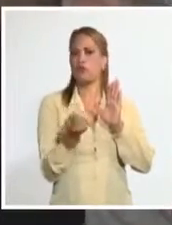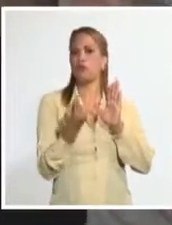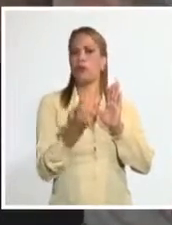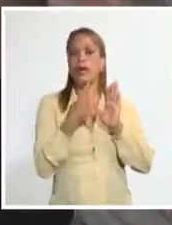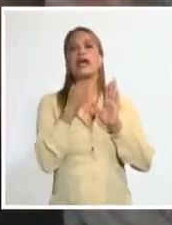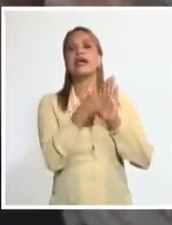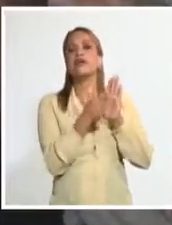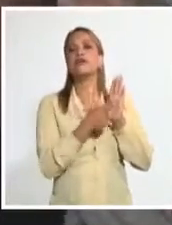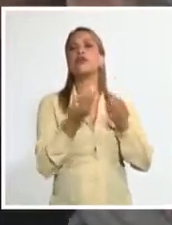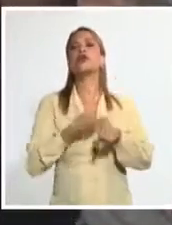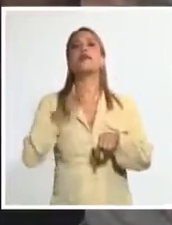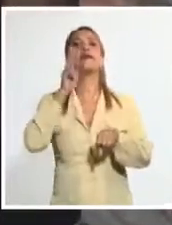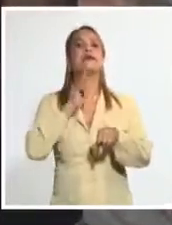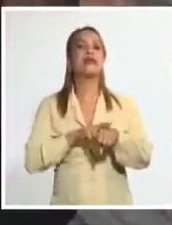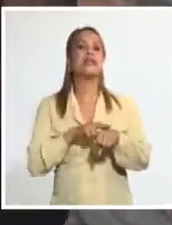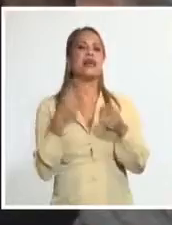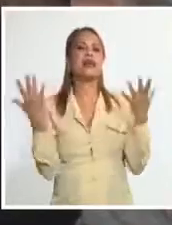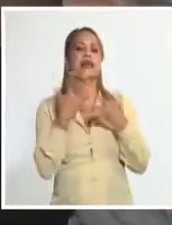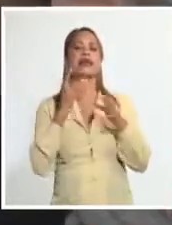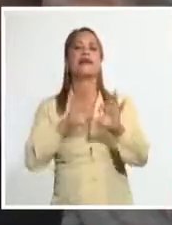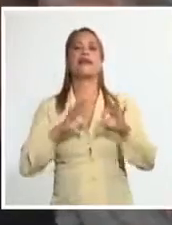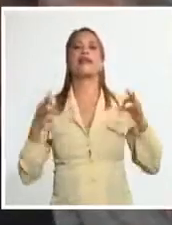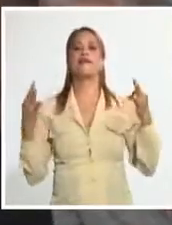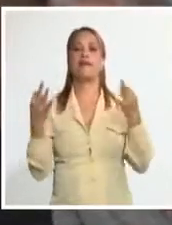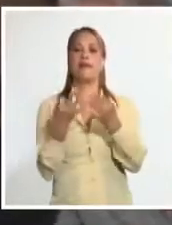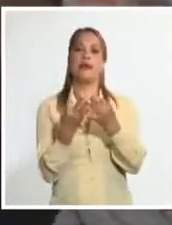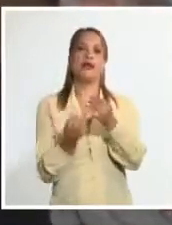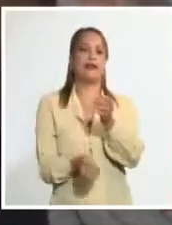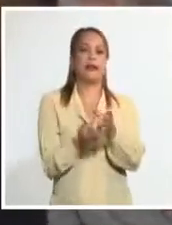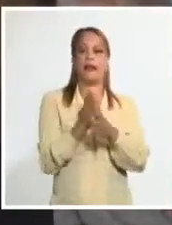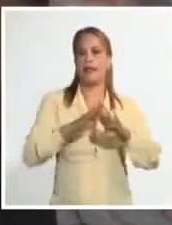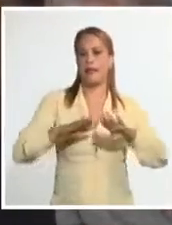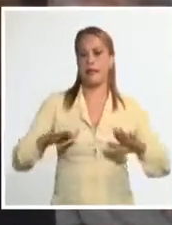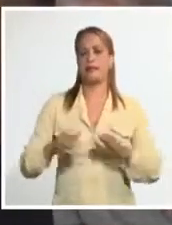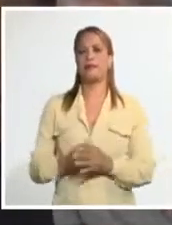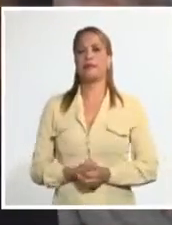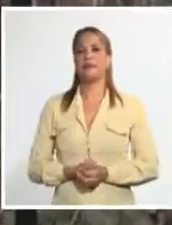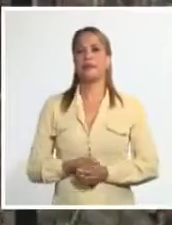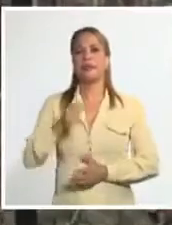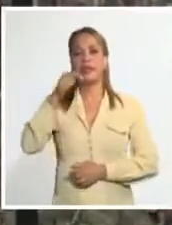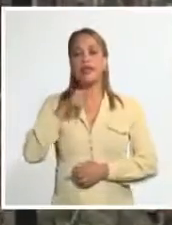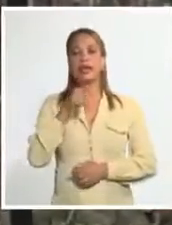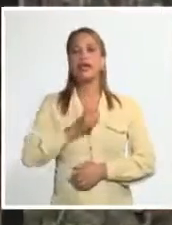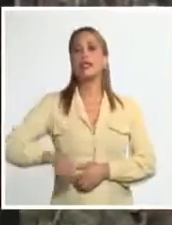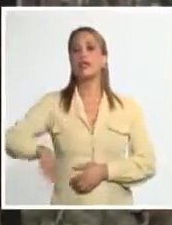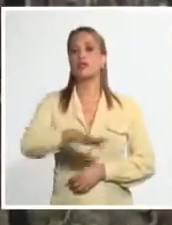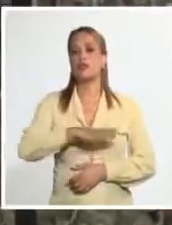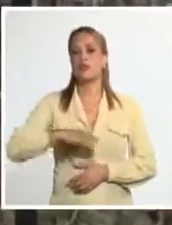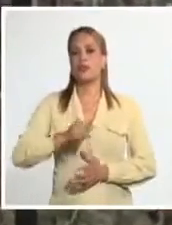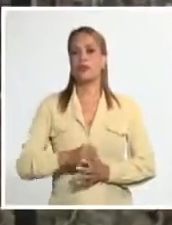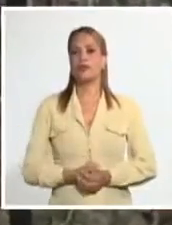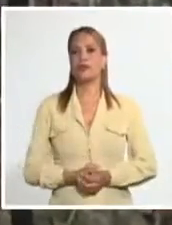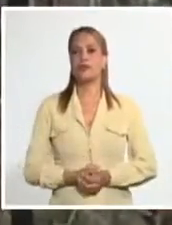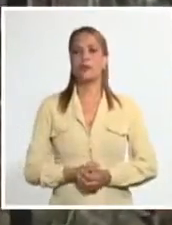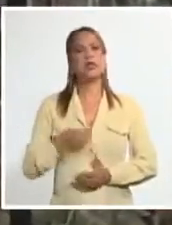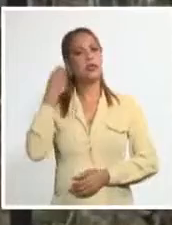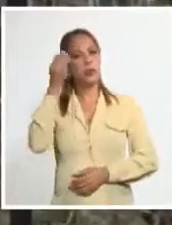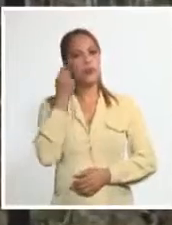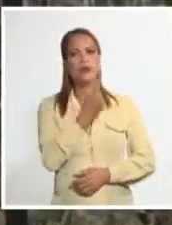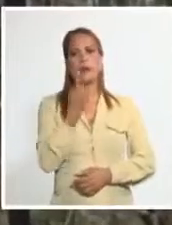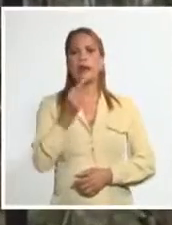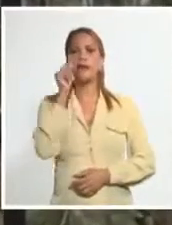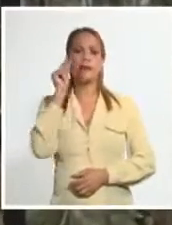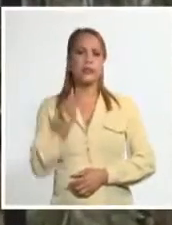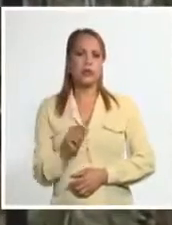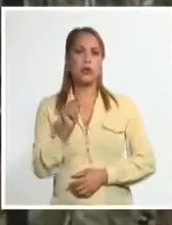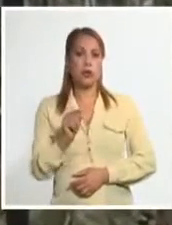nos representa más bien a las familias que ya están formadas en nuestra sociedad. Creo que cada persona, cada